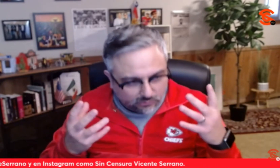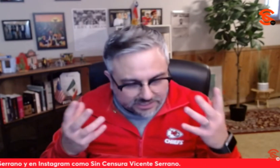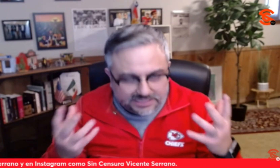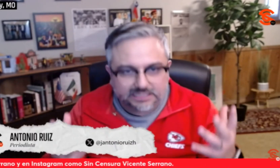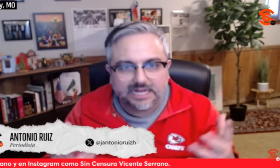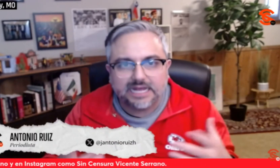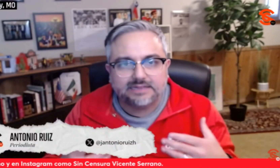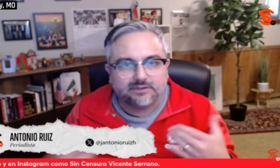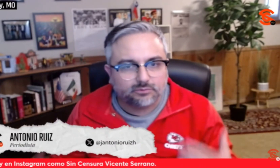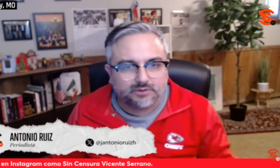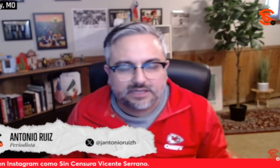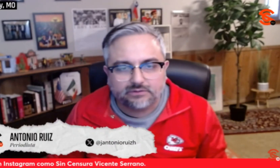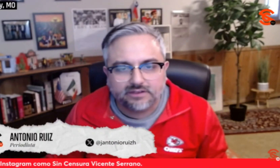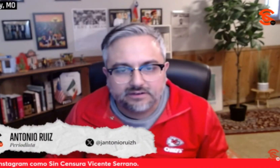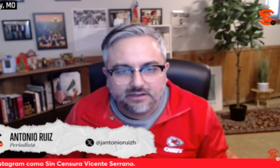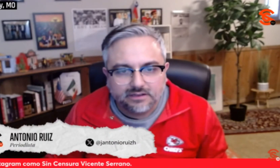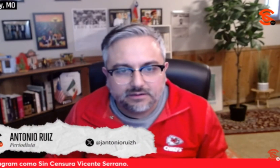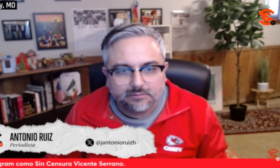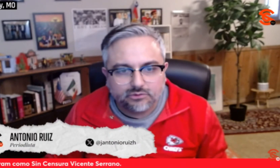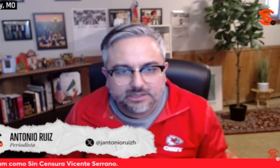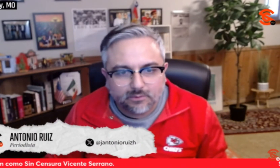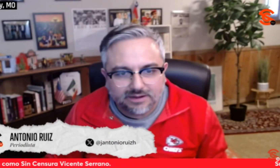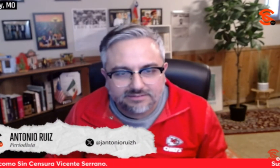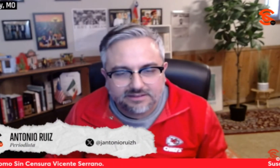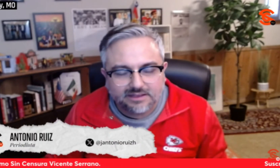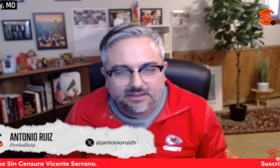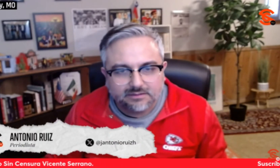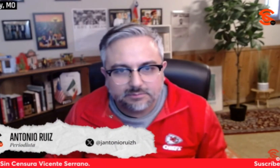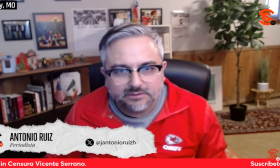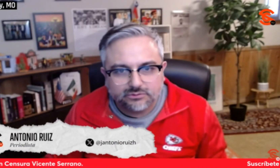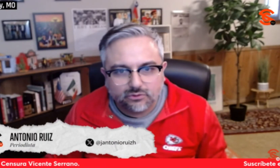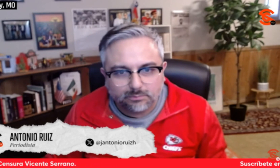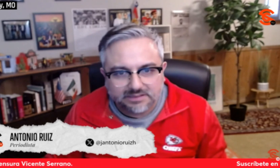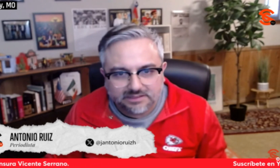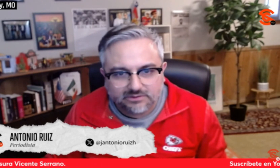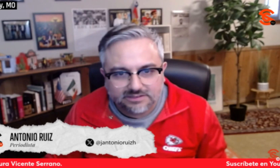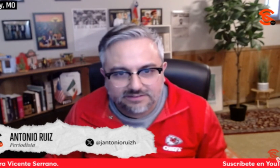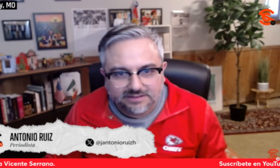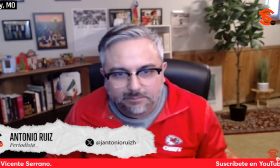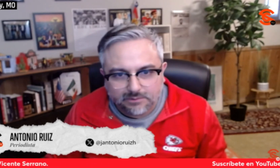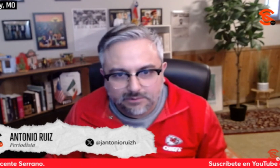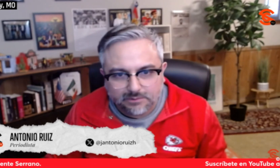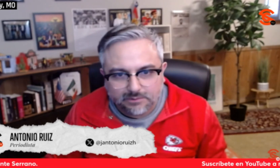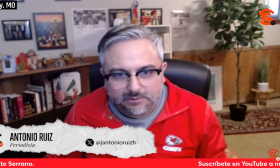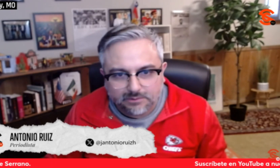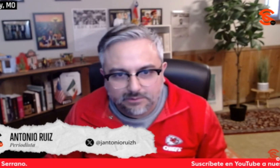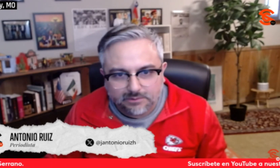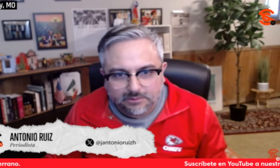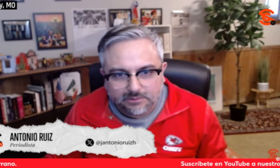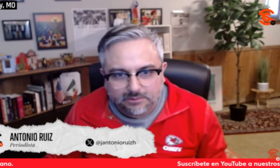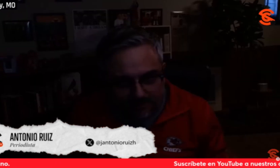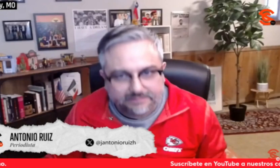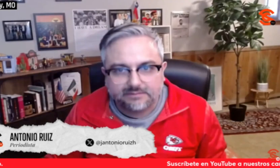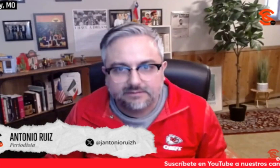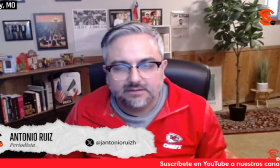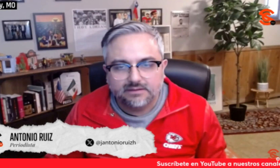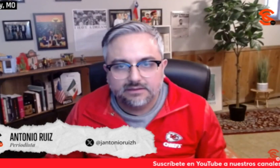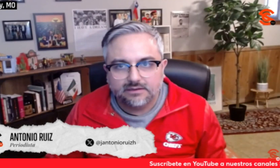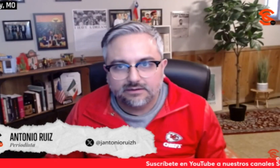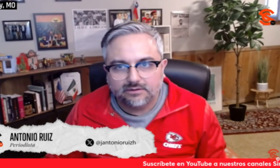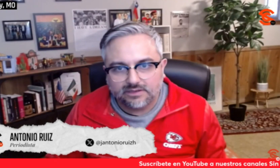híjole, muy indignante, nos puede causar mucha molestia ver sus golpeteos y etcétera, pero estúpido, estúpido no